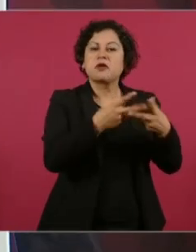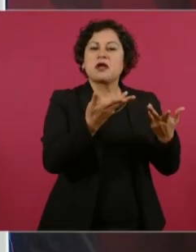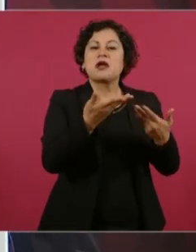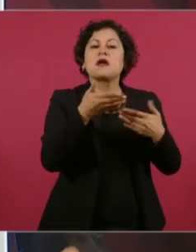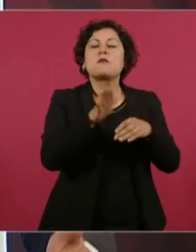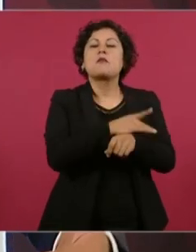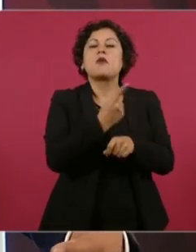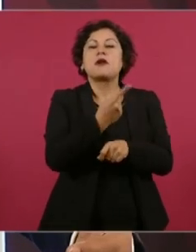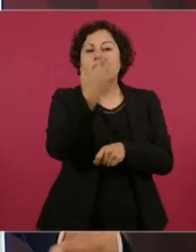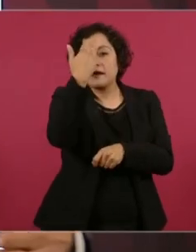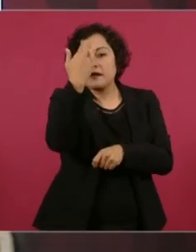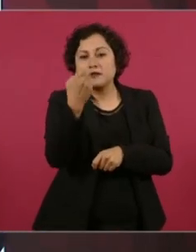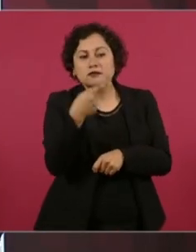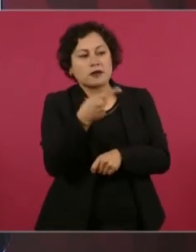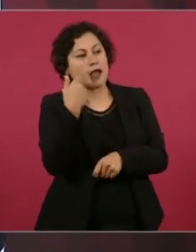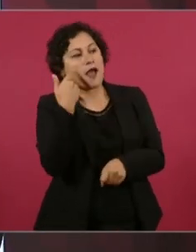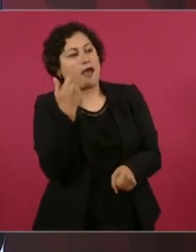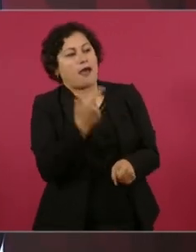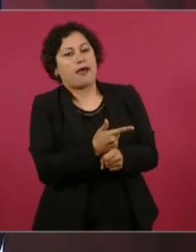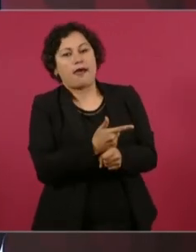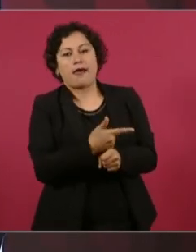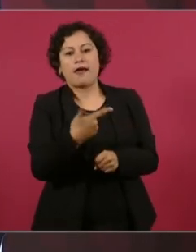probado.